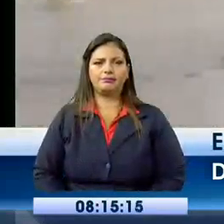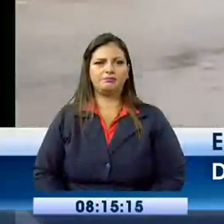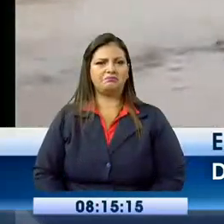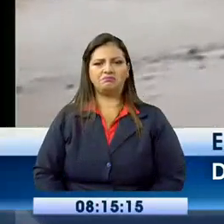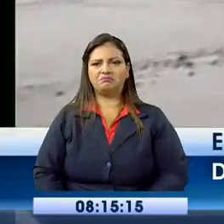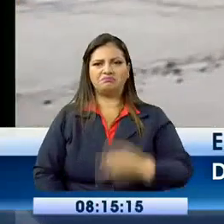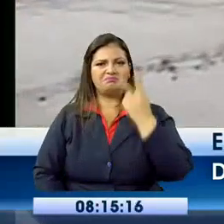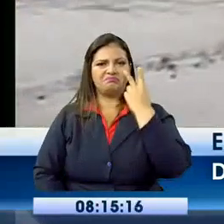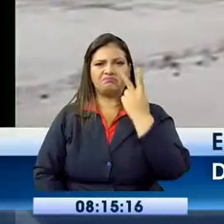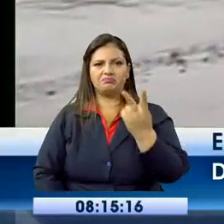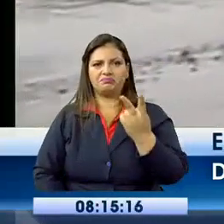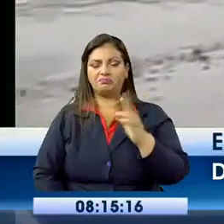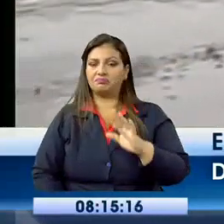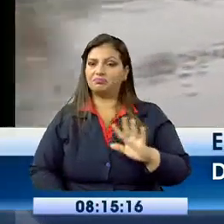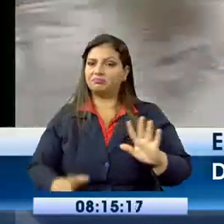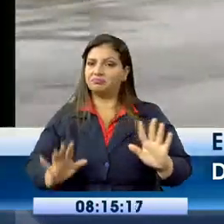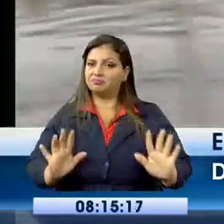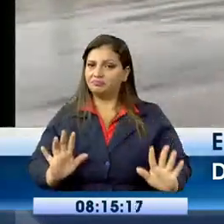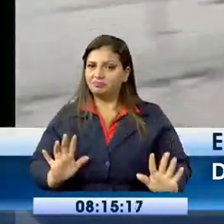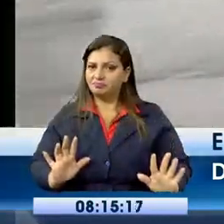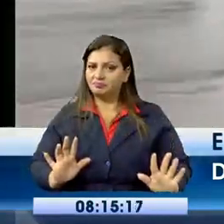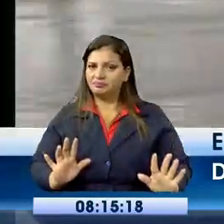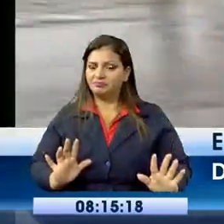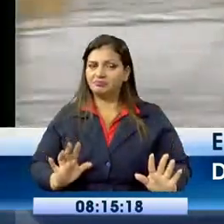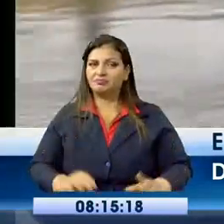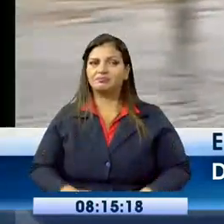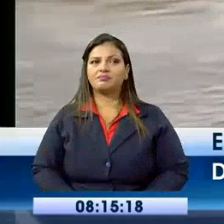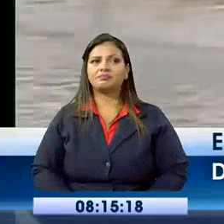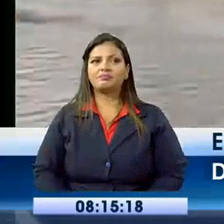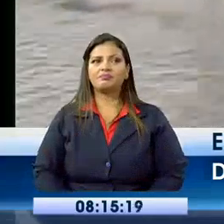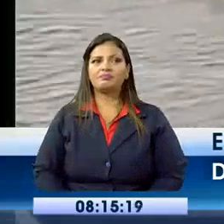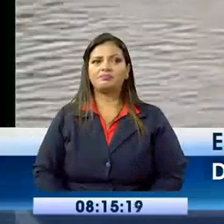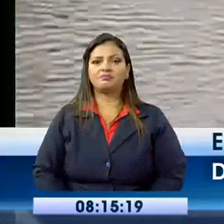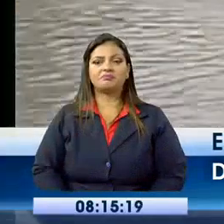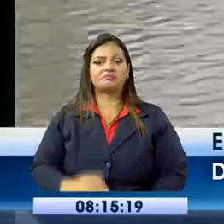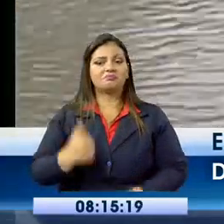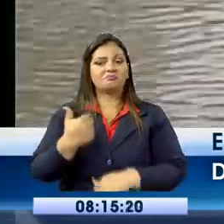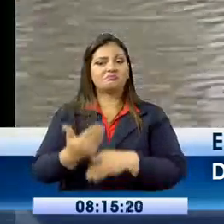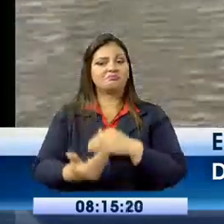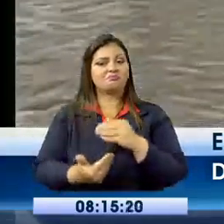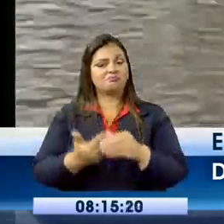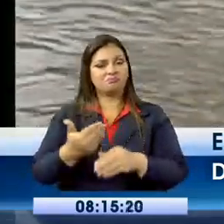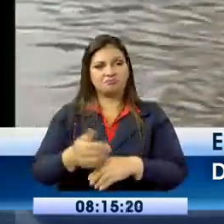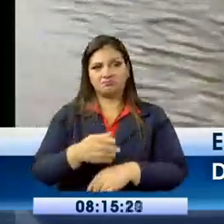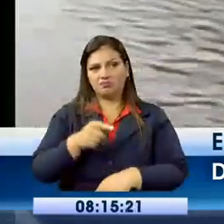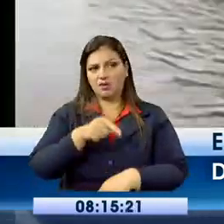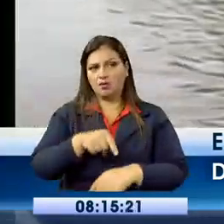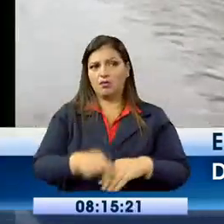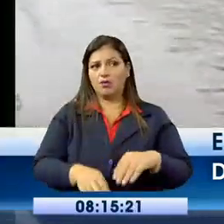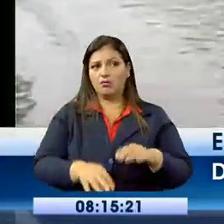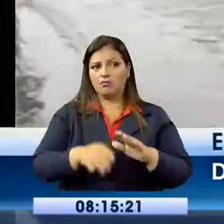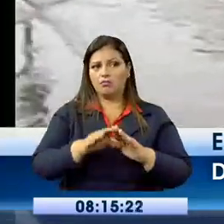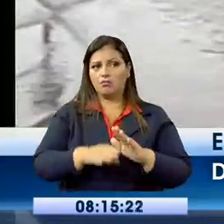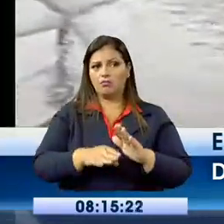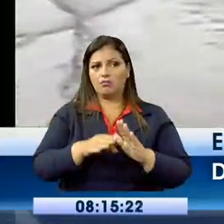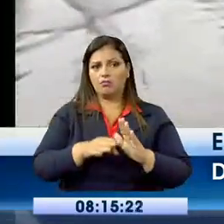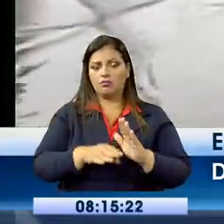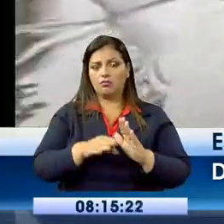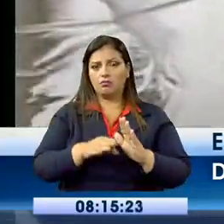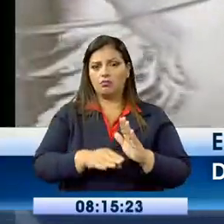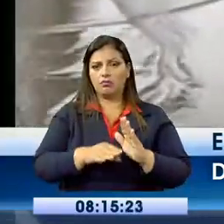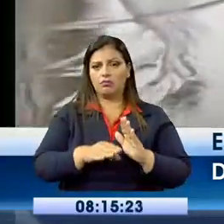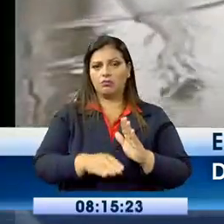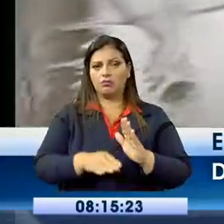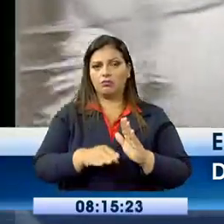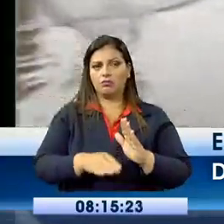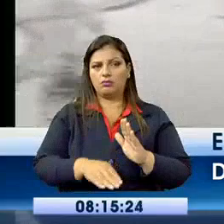no, pero es muy posible de que eso suceda. El agua todavía no baja. Bueno, ha bajado, me cuentan, porque... Solo como